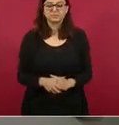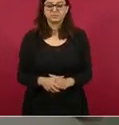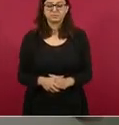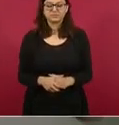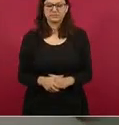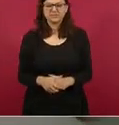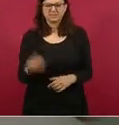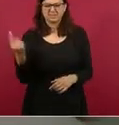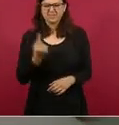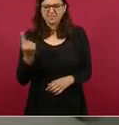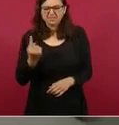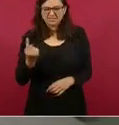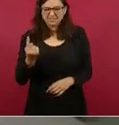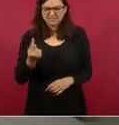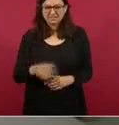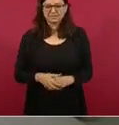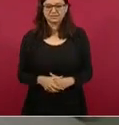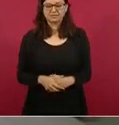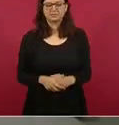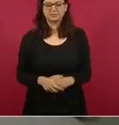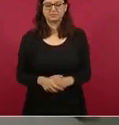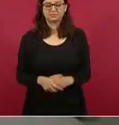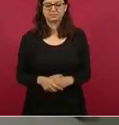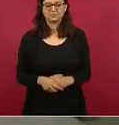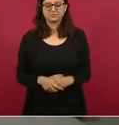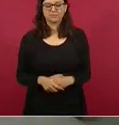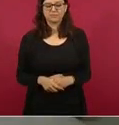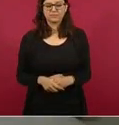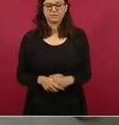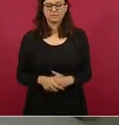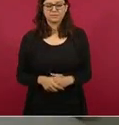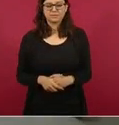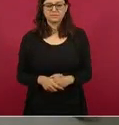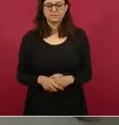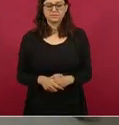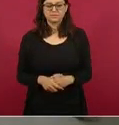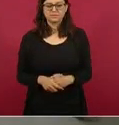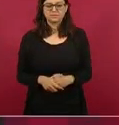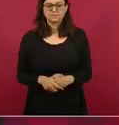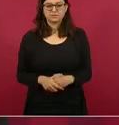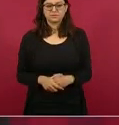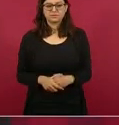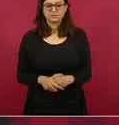¿No qué? ¿Presionaron a los ministros? No. No.